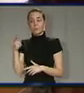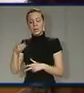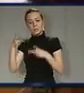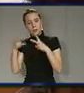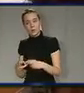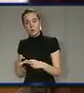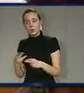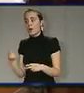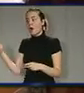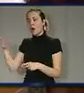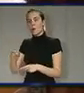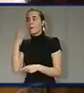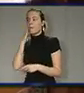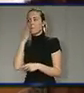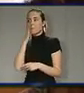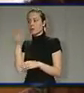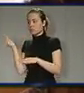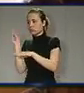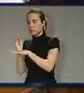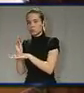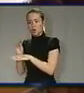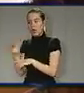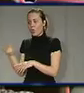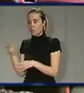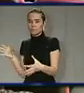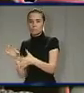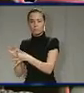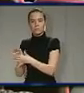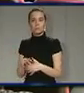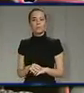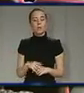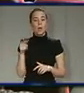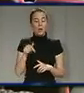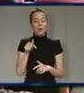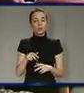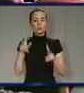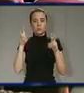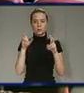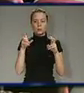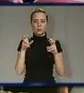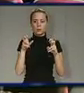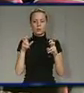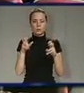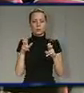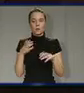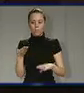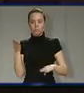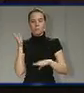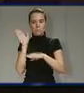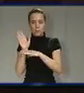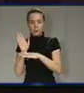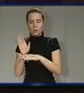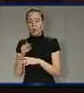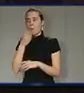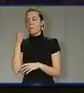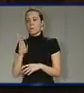...un plan de incremento de becas por lo menos... ...paralelo a ese aumento de tasas. Y esa es precisamente una de las propuestas de Marcilla. Pretende ahorrar